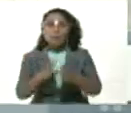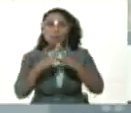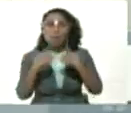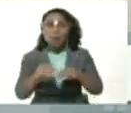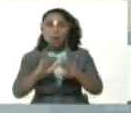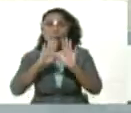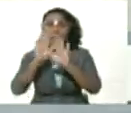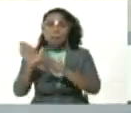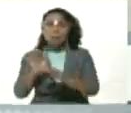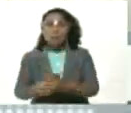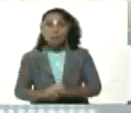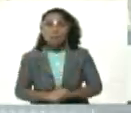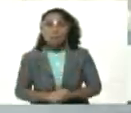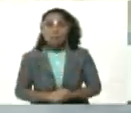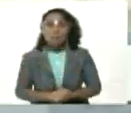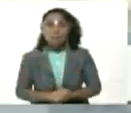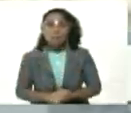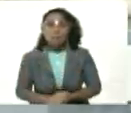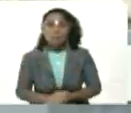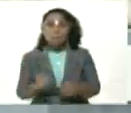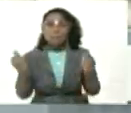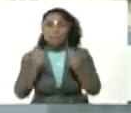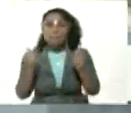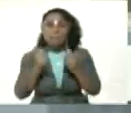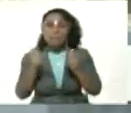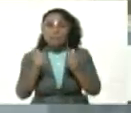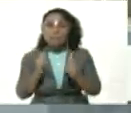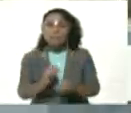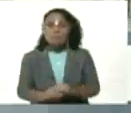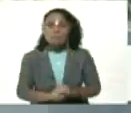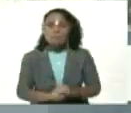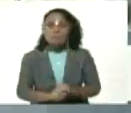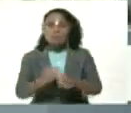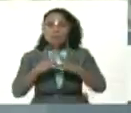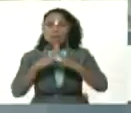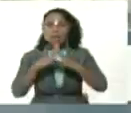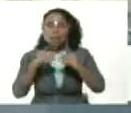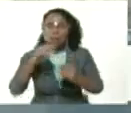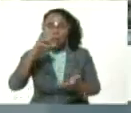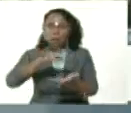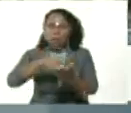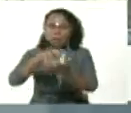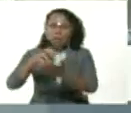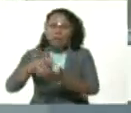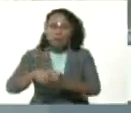apoyo para Mérida y para todos los estados.